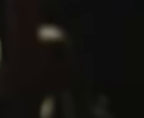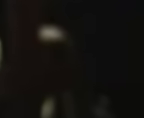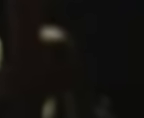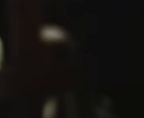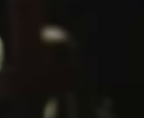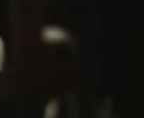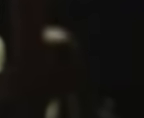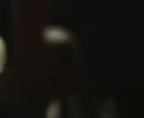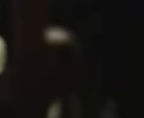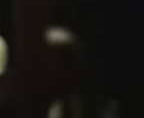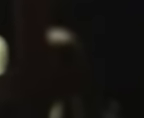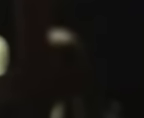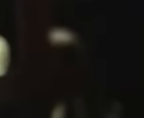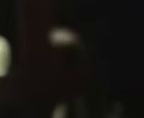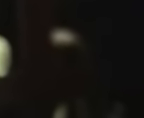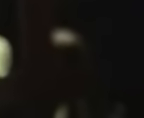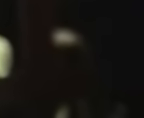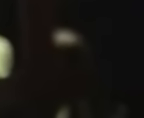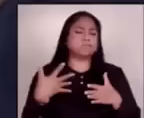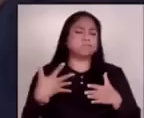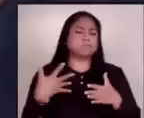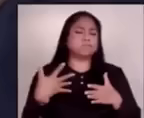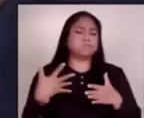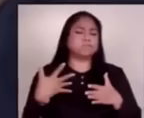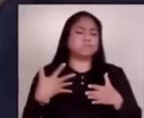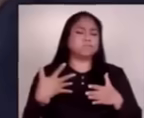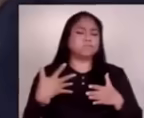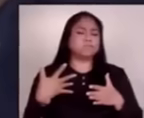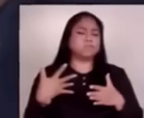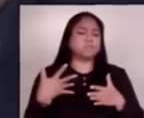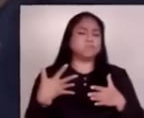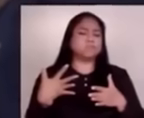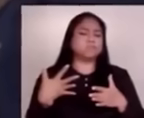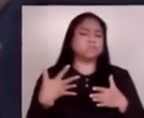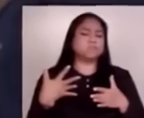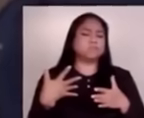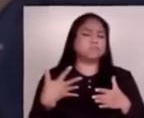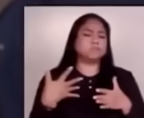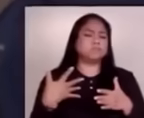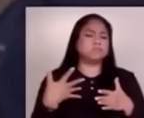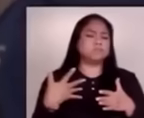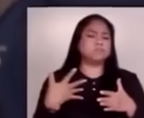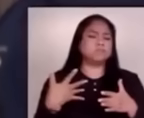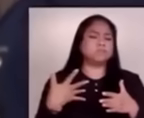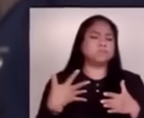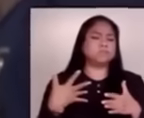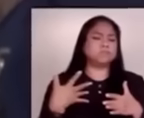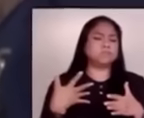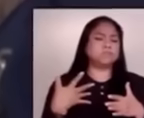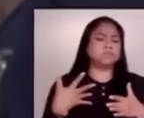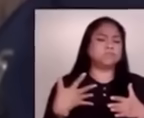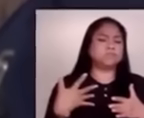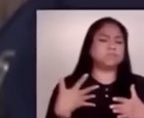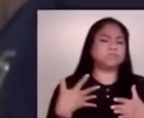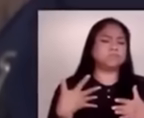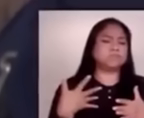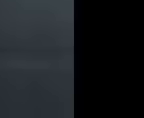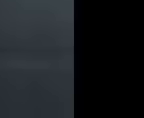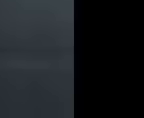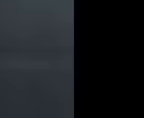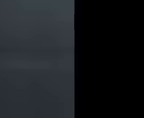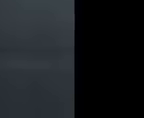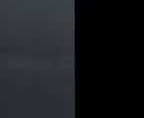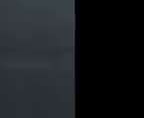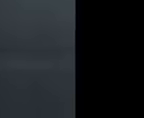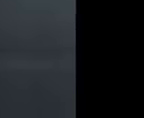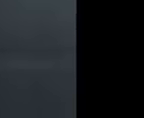ese sistema totalmente cooptado por el crimen organizado que no permite a Guatemala salir adelante. Licenciado, ¿qué opina